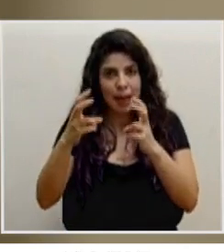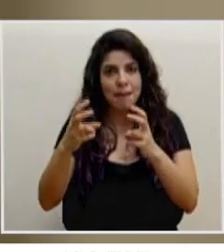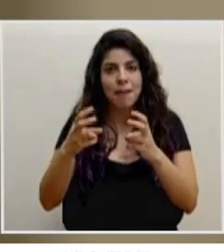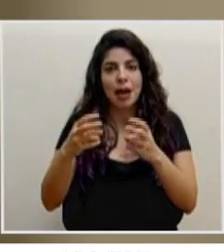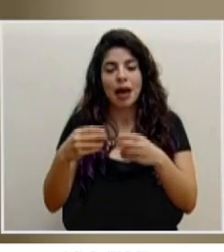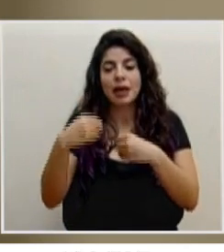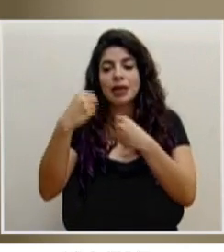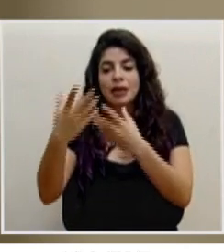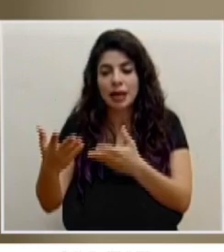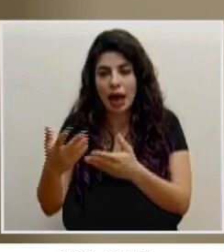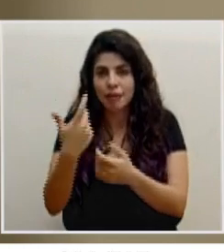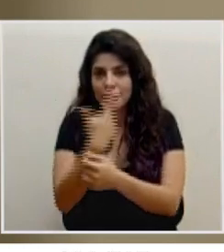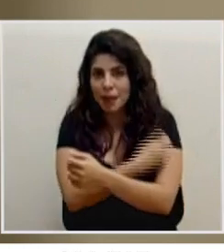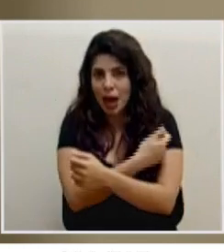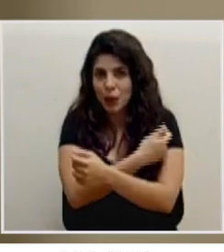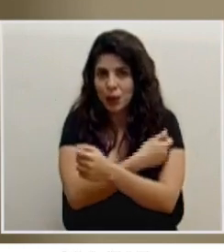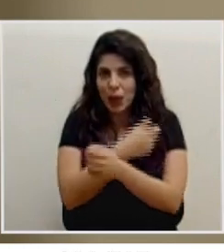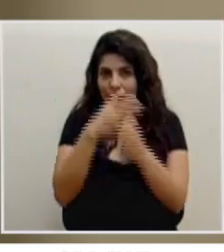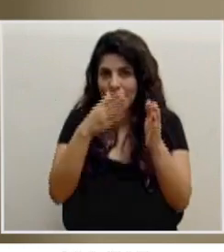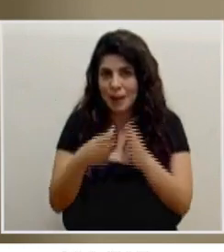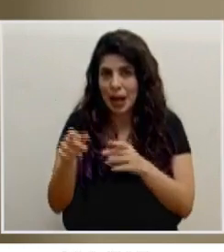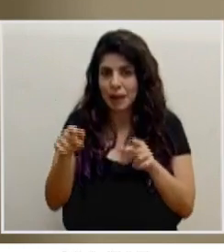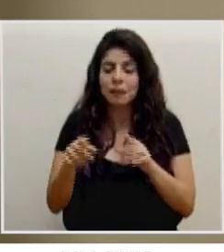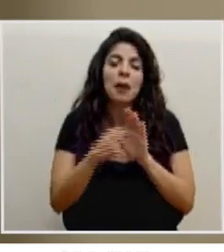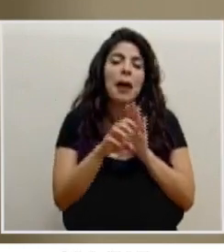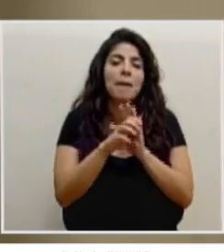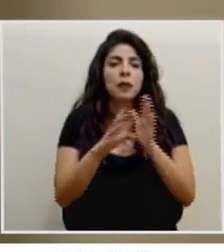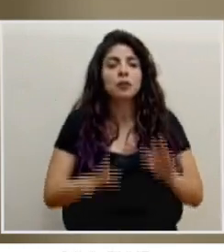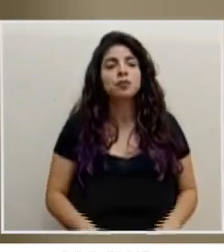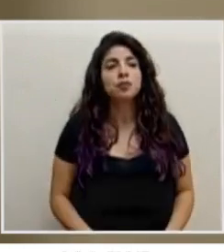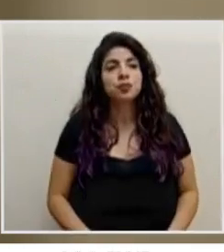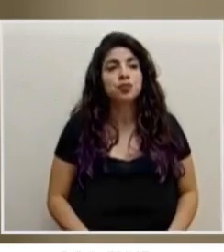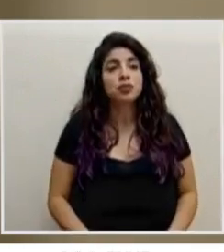el stock de vacunación. En este caso, por ejemplo,